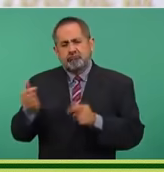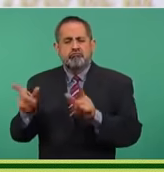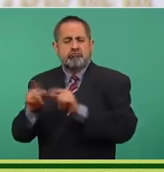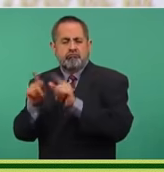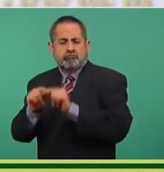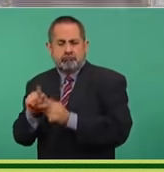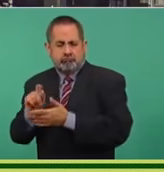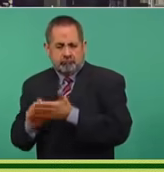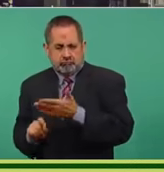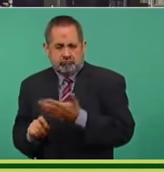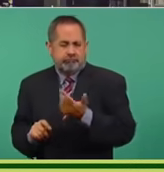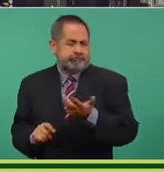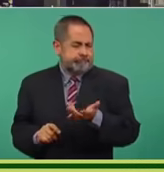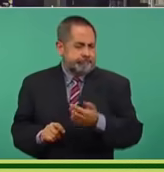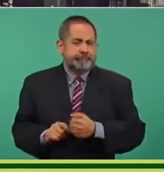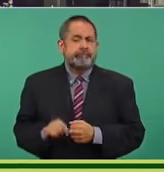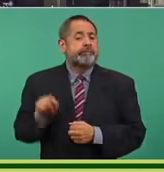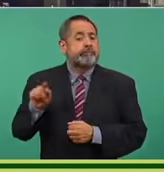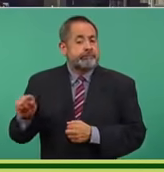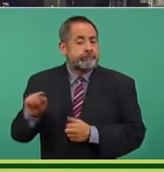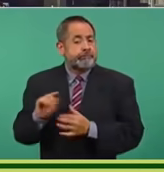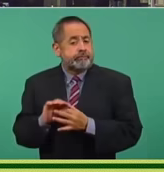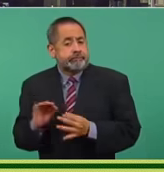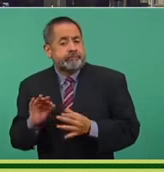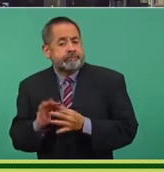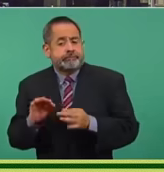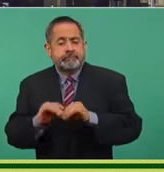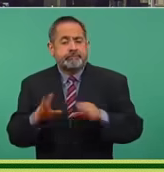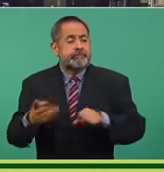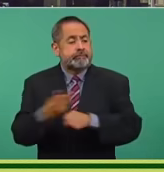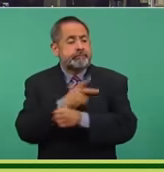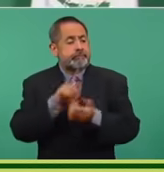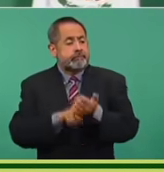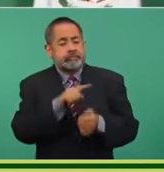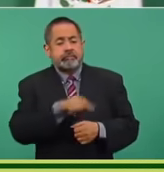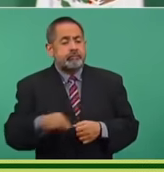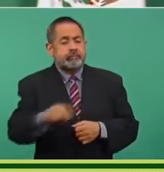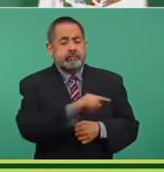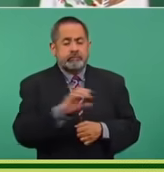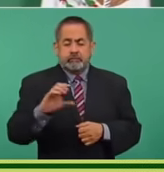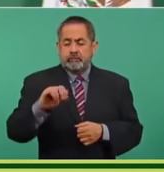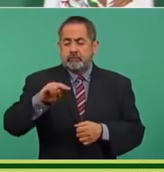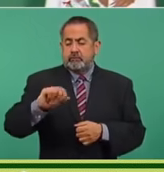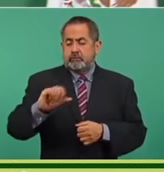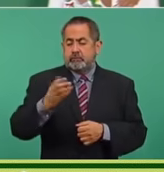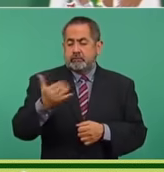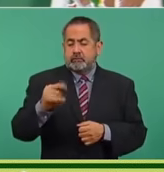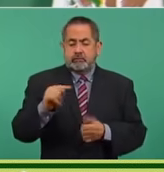donde explica lo que está sucediendo es un grupo